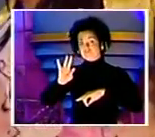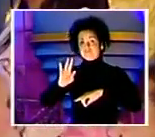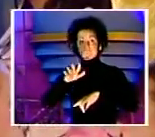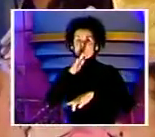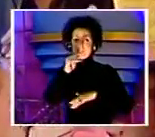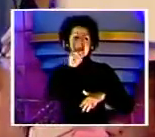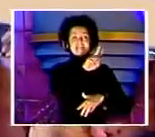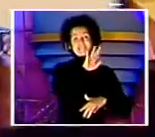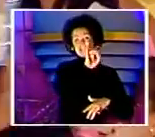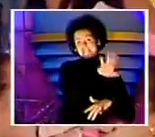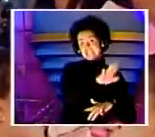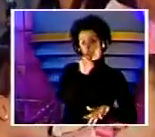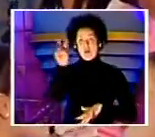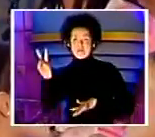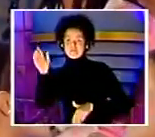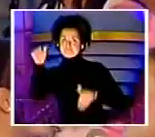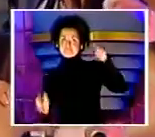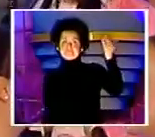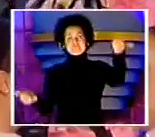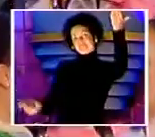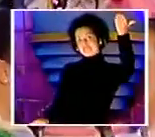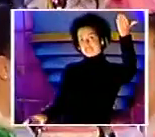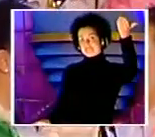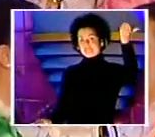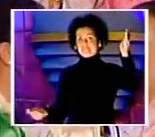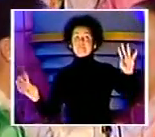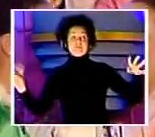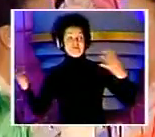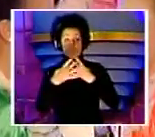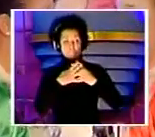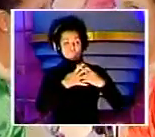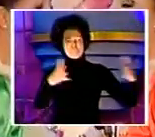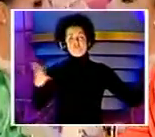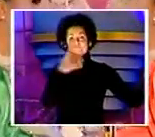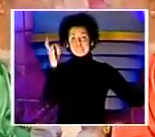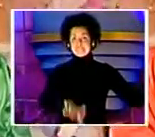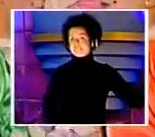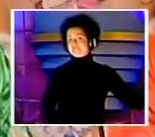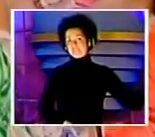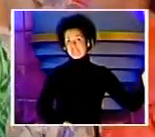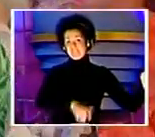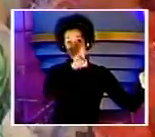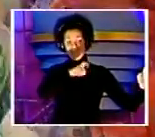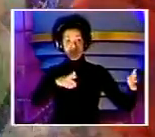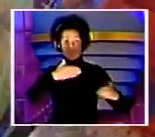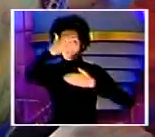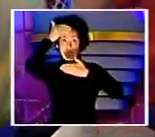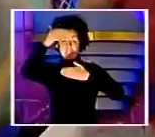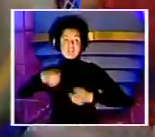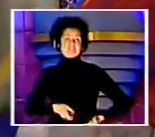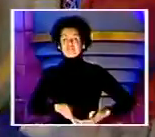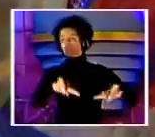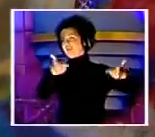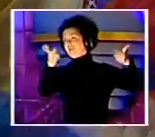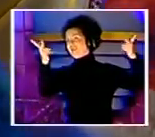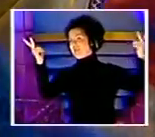más probable de esta decisión judicial será la excarcelación casi automática de más de medio centenar de tarras, casi